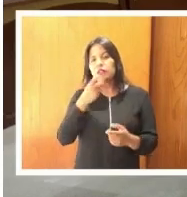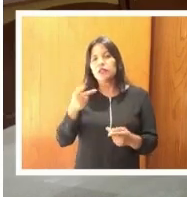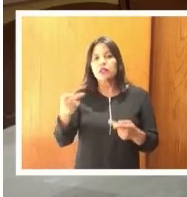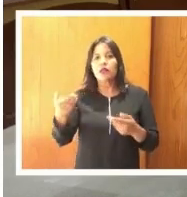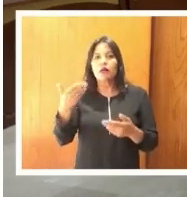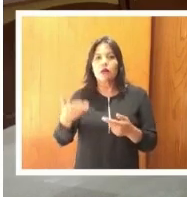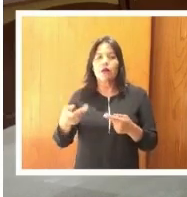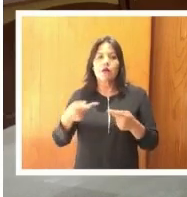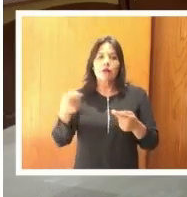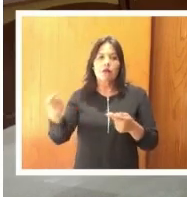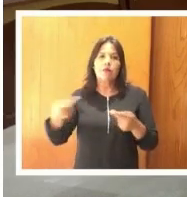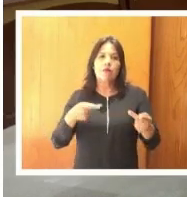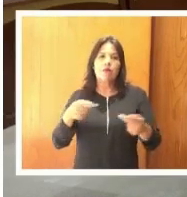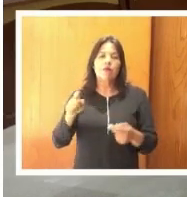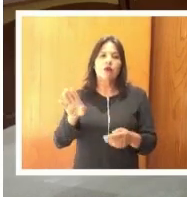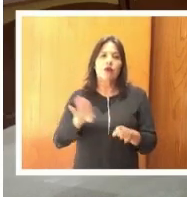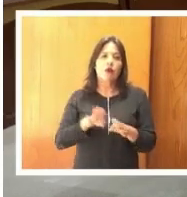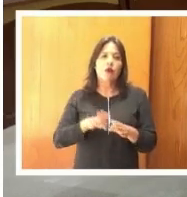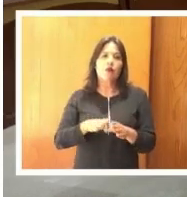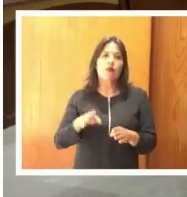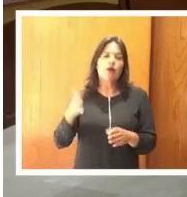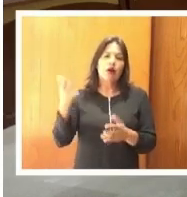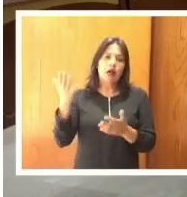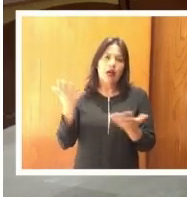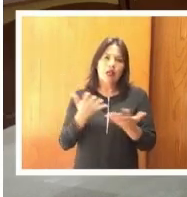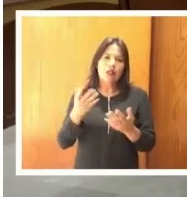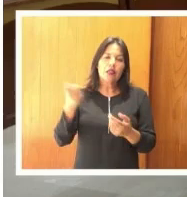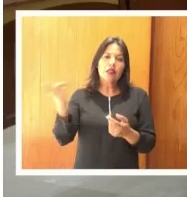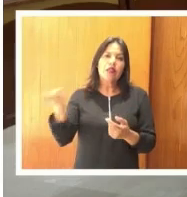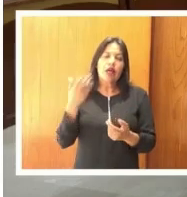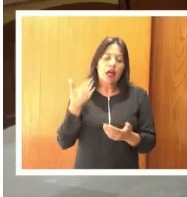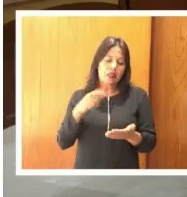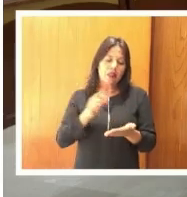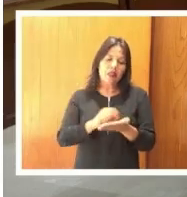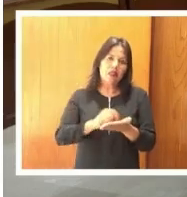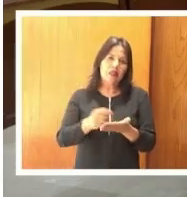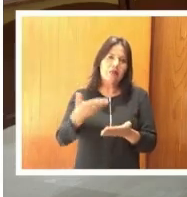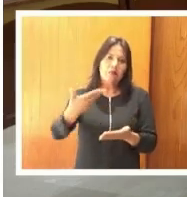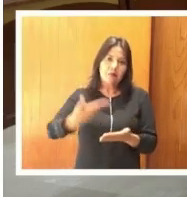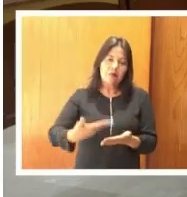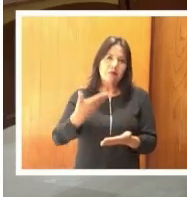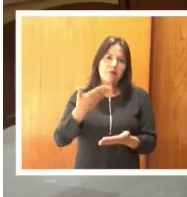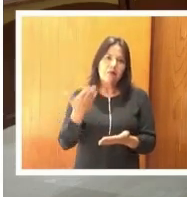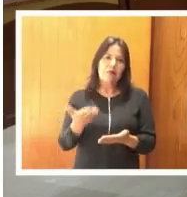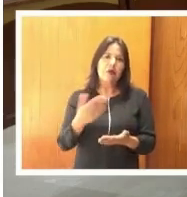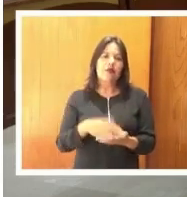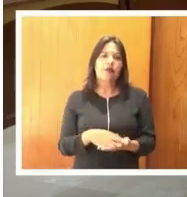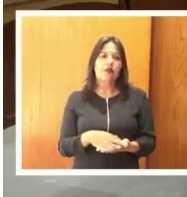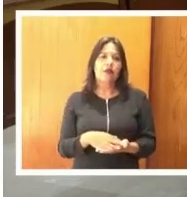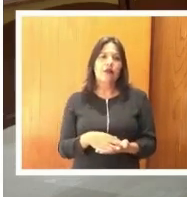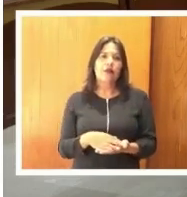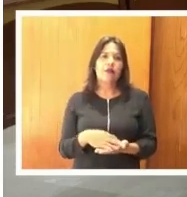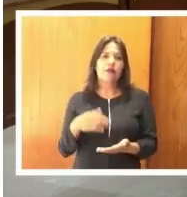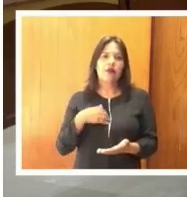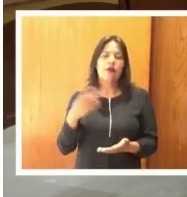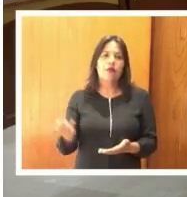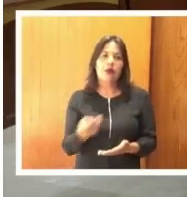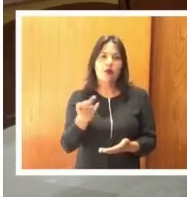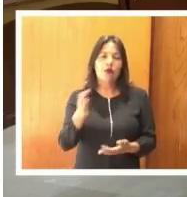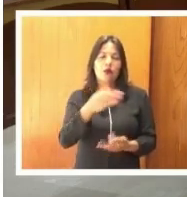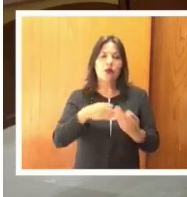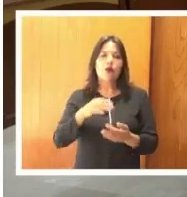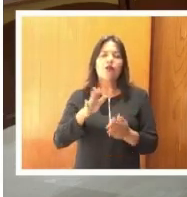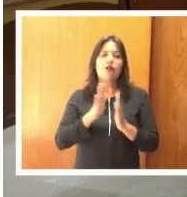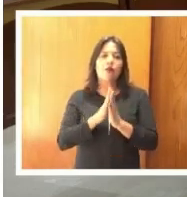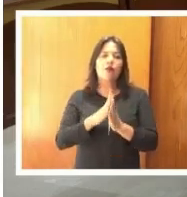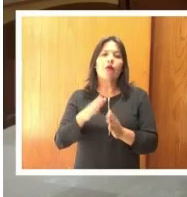procedencia, determinar la procedencia de las solicitudes vertidas por los sujetos obligados. En virtud de lo anterior, les pregunto el sentido de su voto de manera